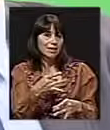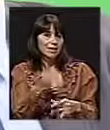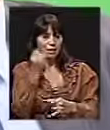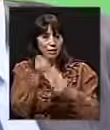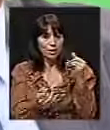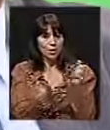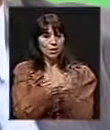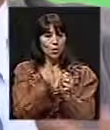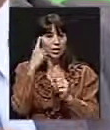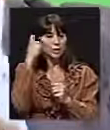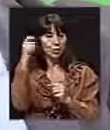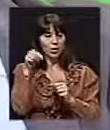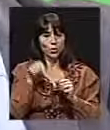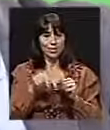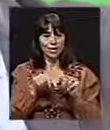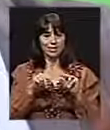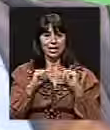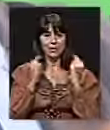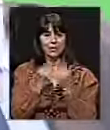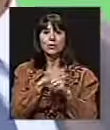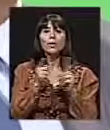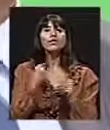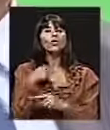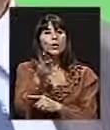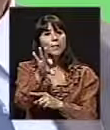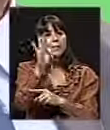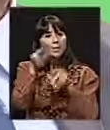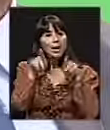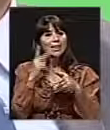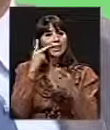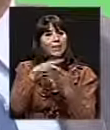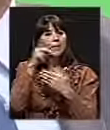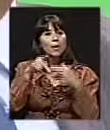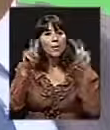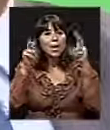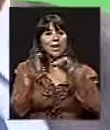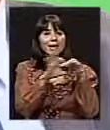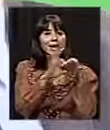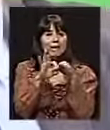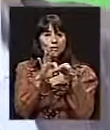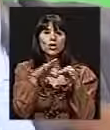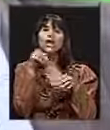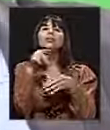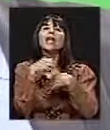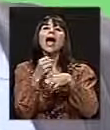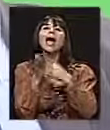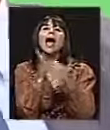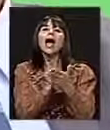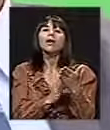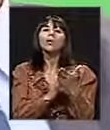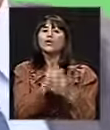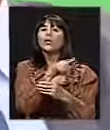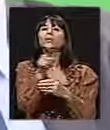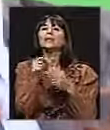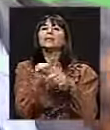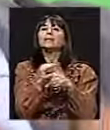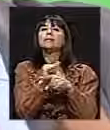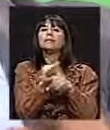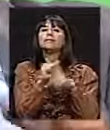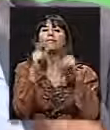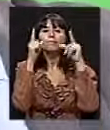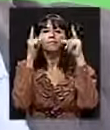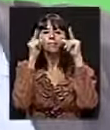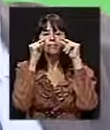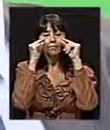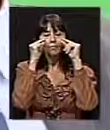de esta agrupación. Pero yo más bien invito a la gente de Nexos a que haga un ejercicio, a que haga el ejercicio de cerrar los ojos e imaginarse